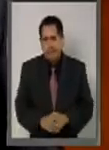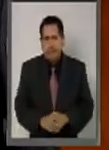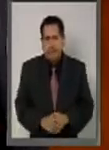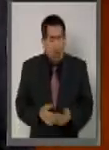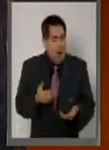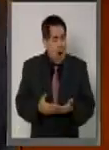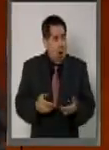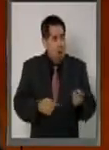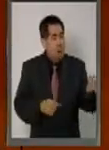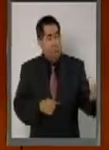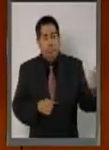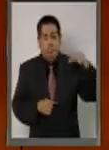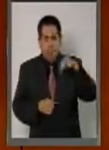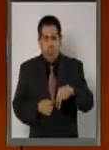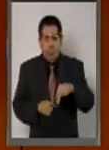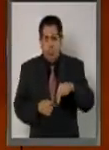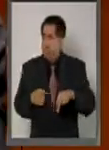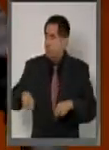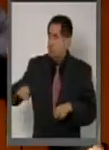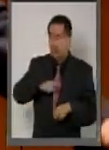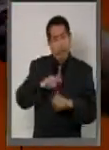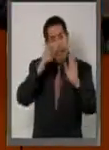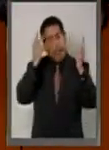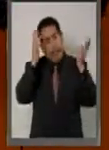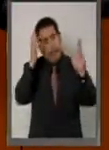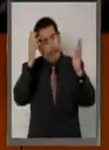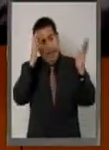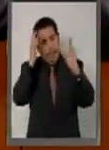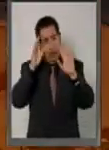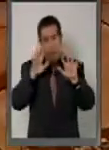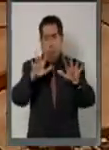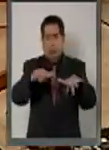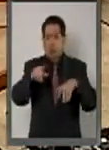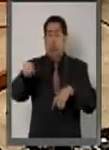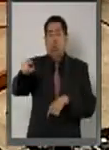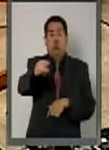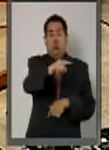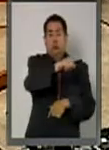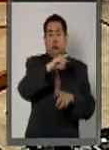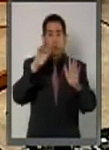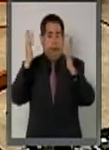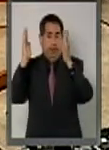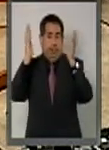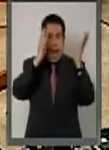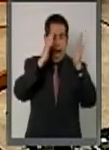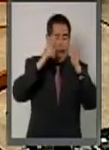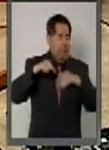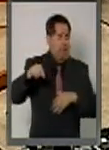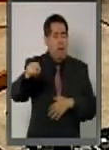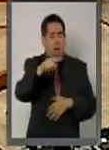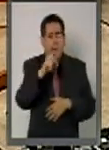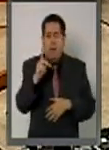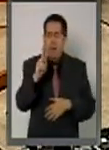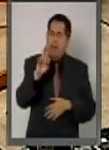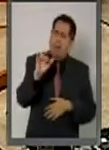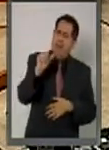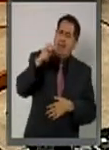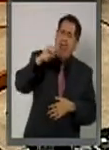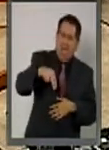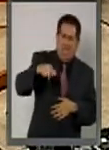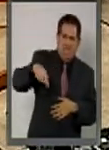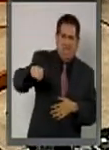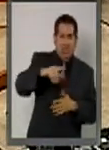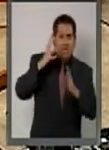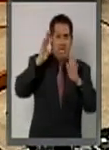porque aquí usted vino a que le aplaudieran masivamente. Por todos lados está la sombra del PRIAN, nos